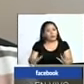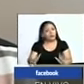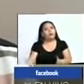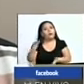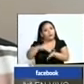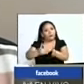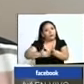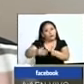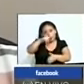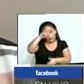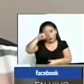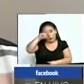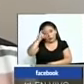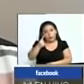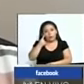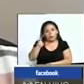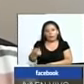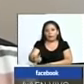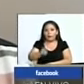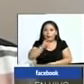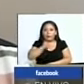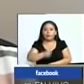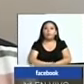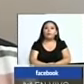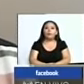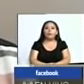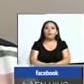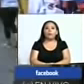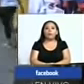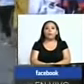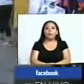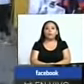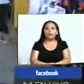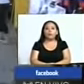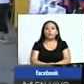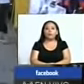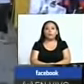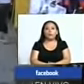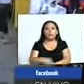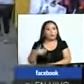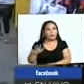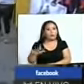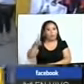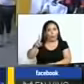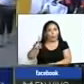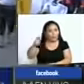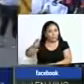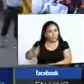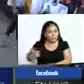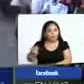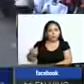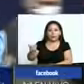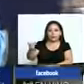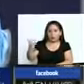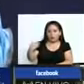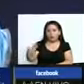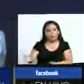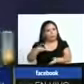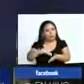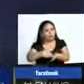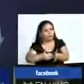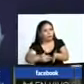reapertura económica. Los detalles en la siguiente nota. A casi un mes de puesta en marcha la reapertura total de